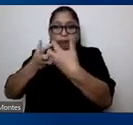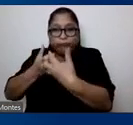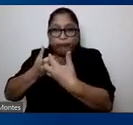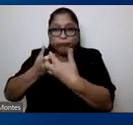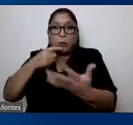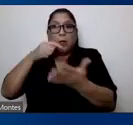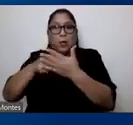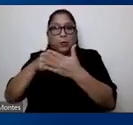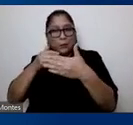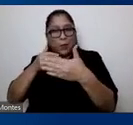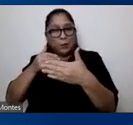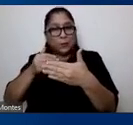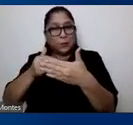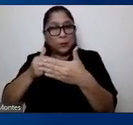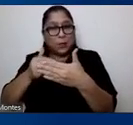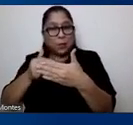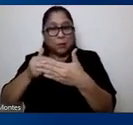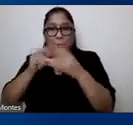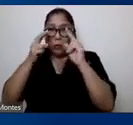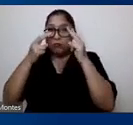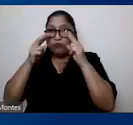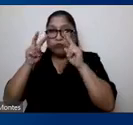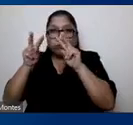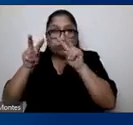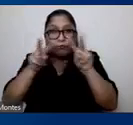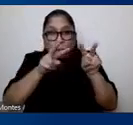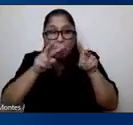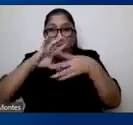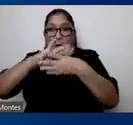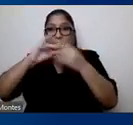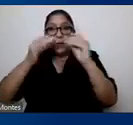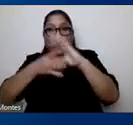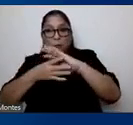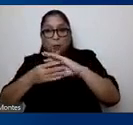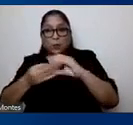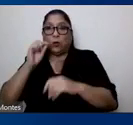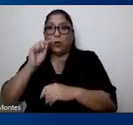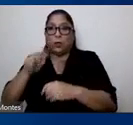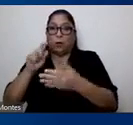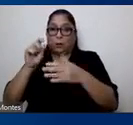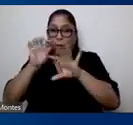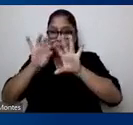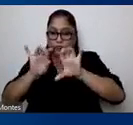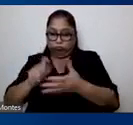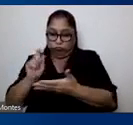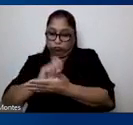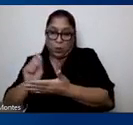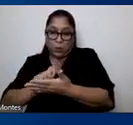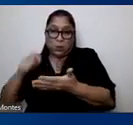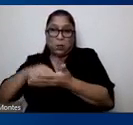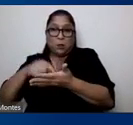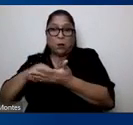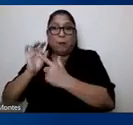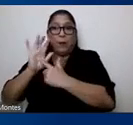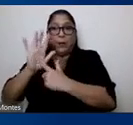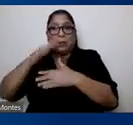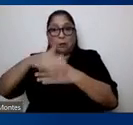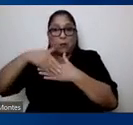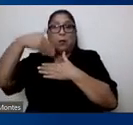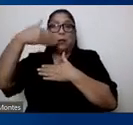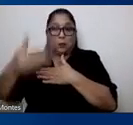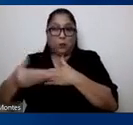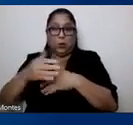este acercamiento visual entre la historia que va a ser escrita, va a ser presentada semanas siguientes con